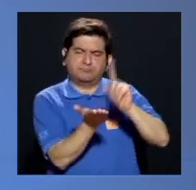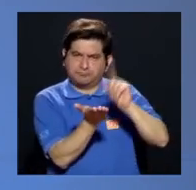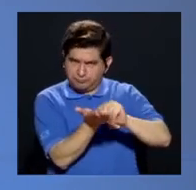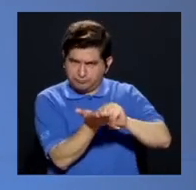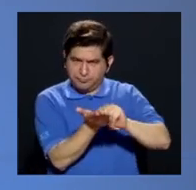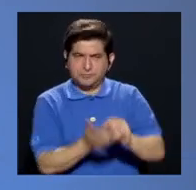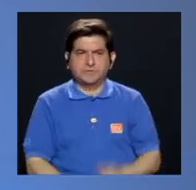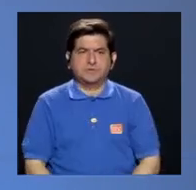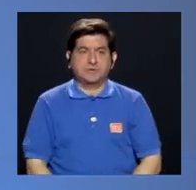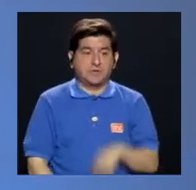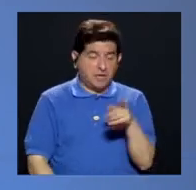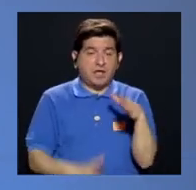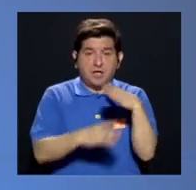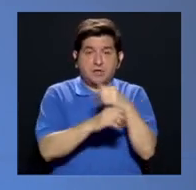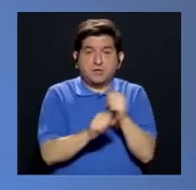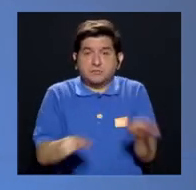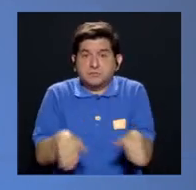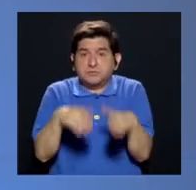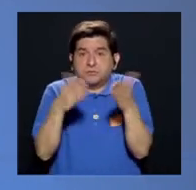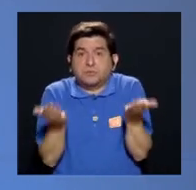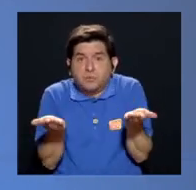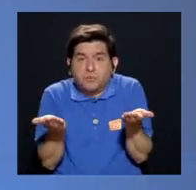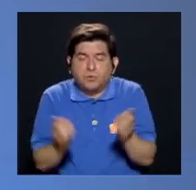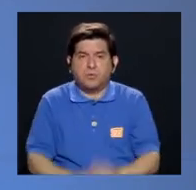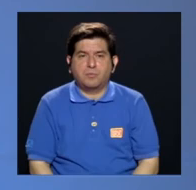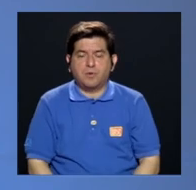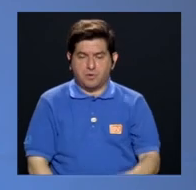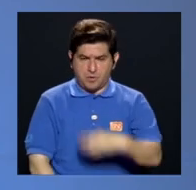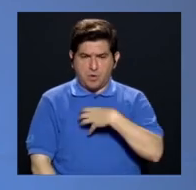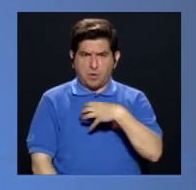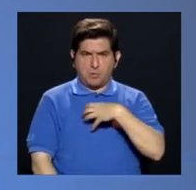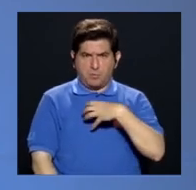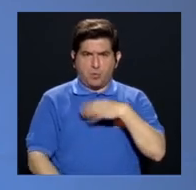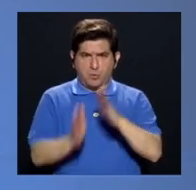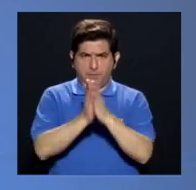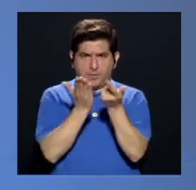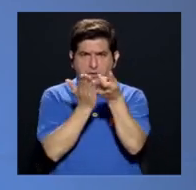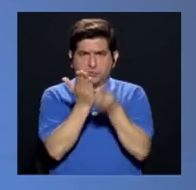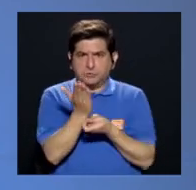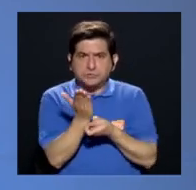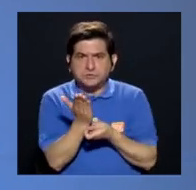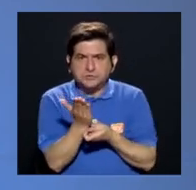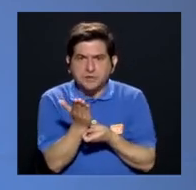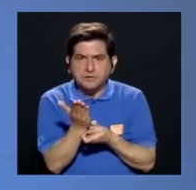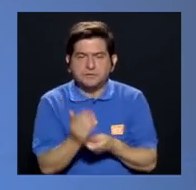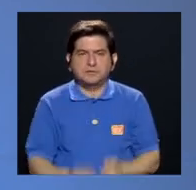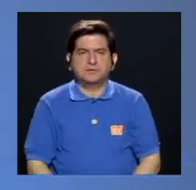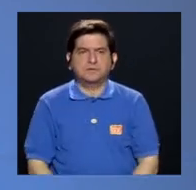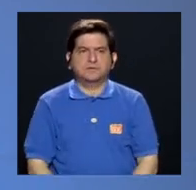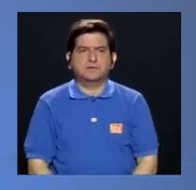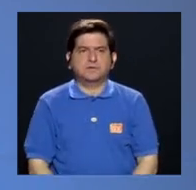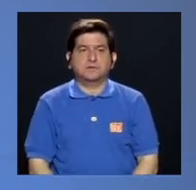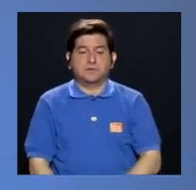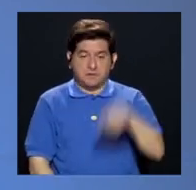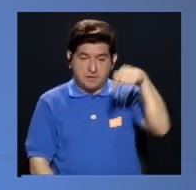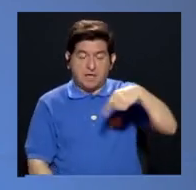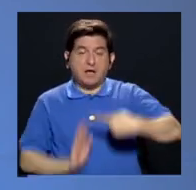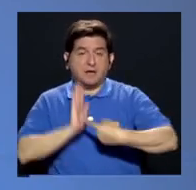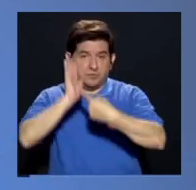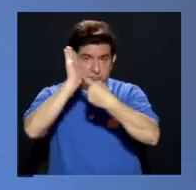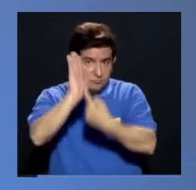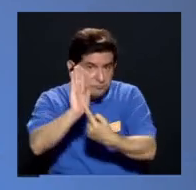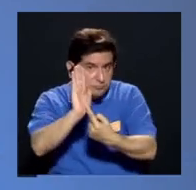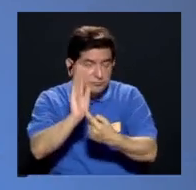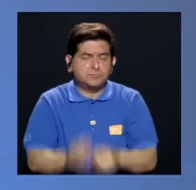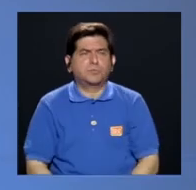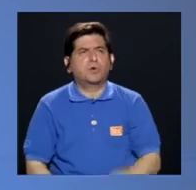publicaciones se hace por medio de nuestras propias revistas y aquí tenemos que apuntar